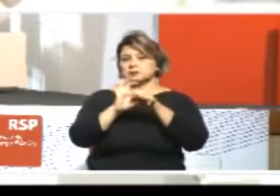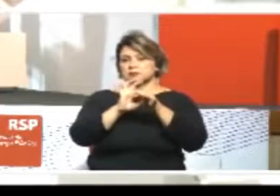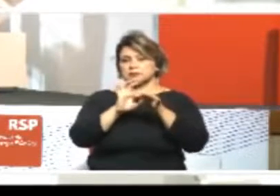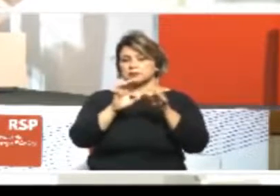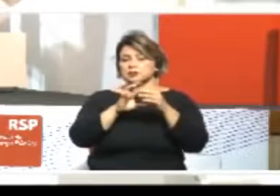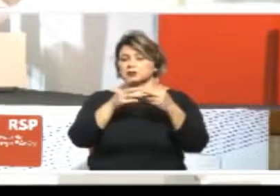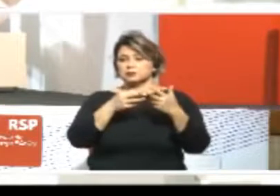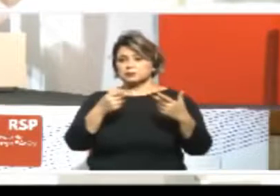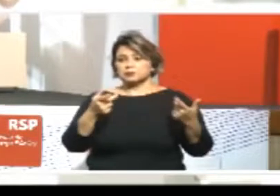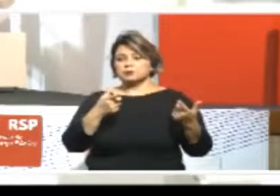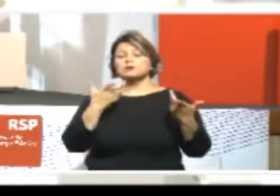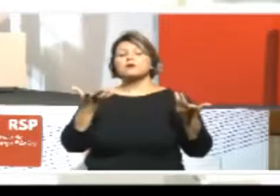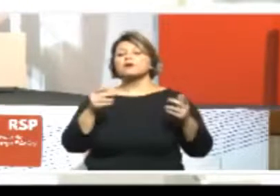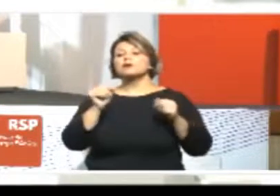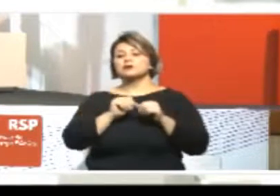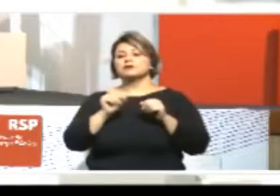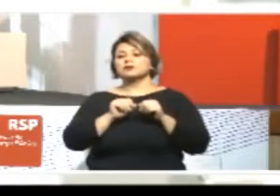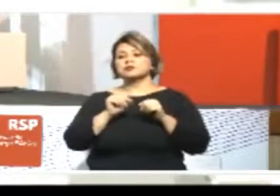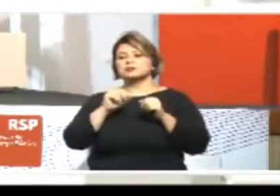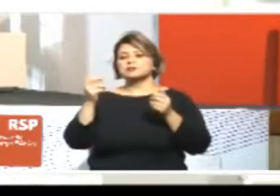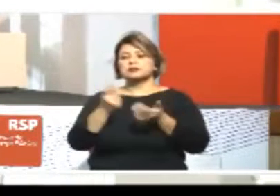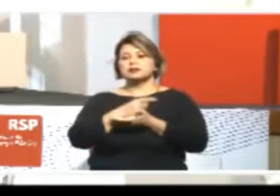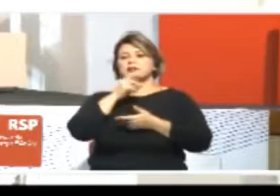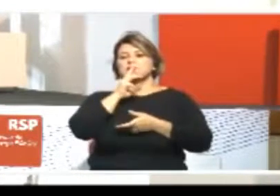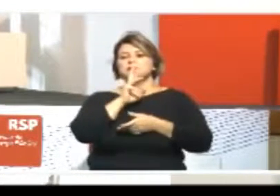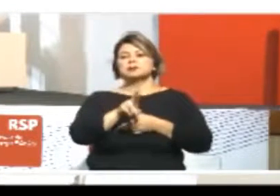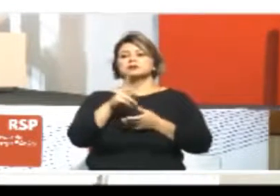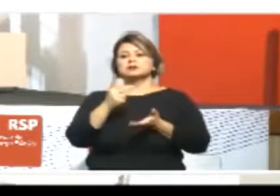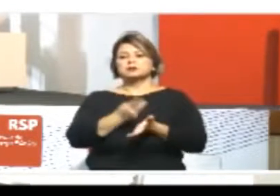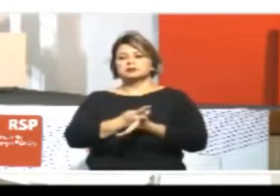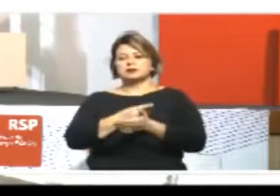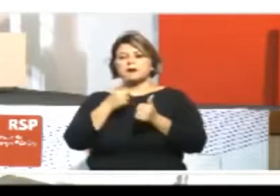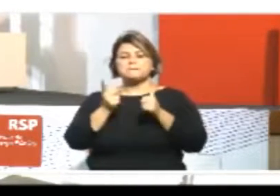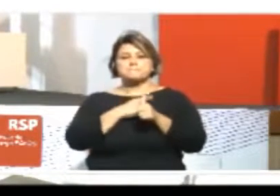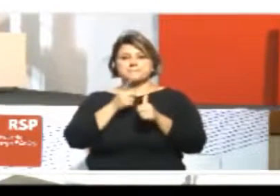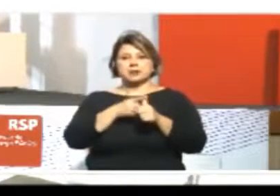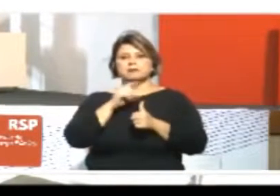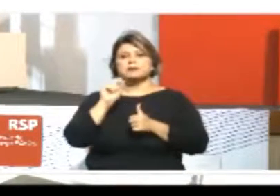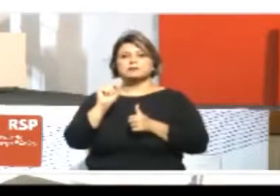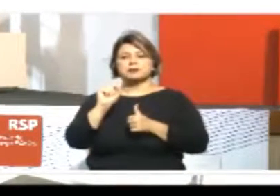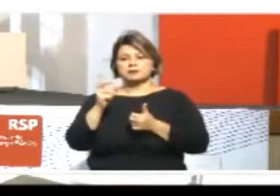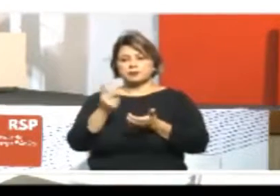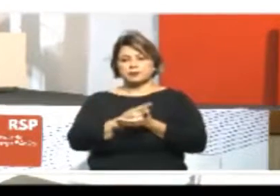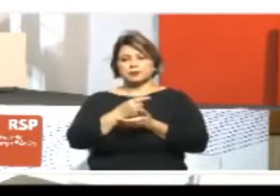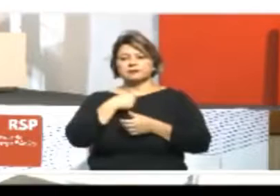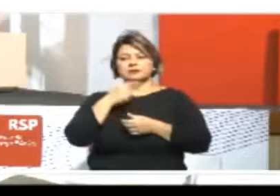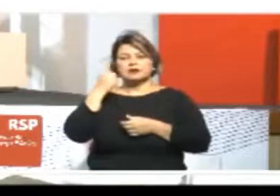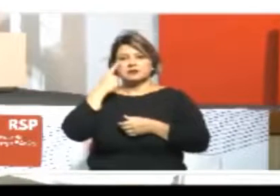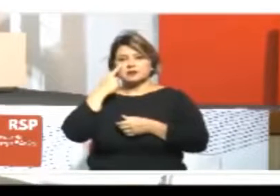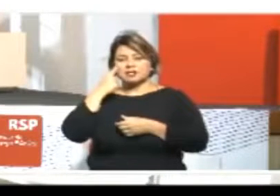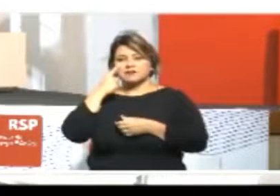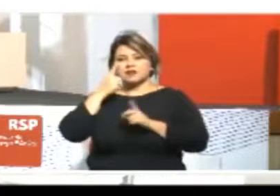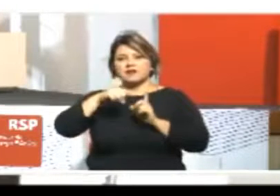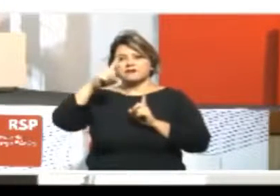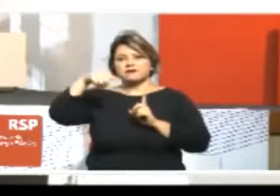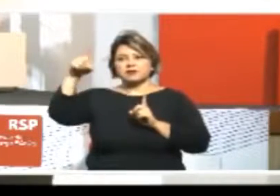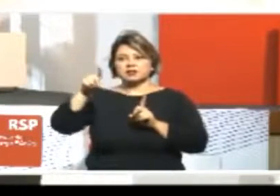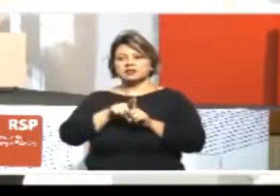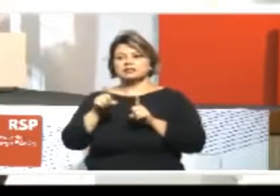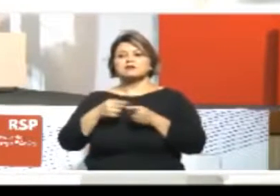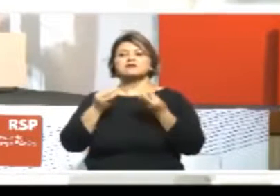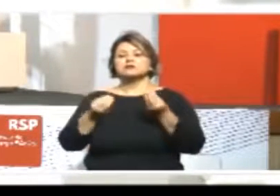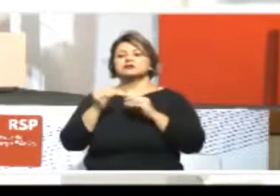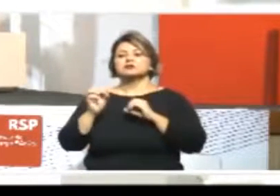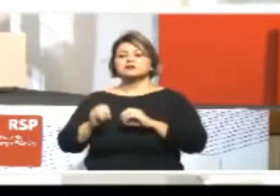los resultados que se obtuvieron? Primero que todo, quiero verles la variación en términos de educación de los alcaldes